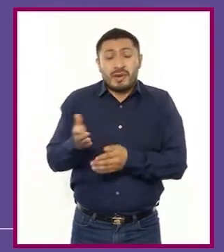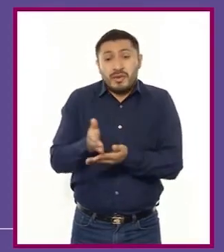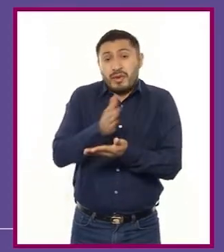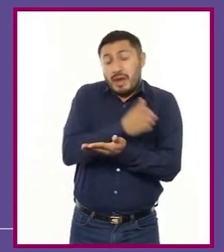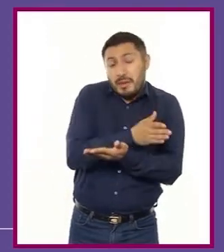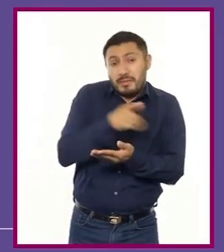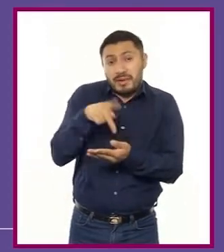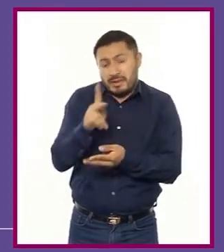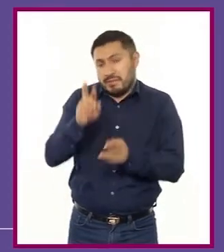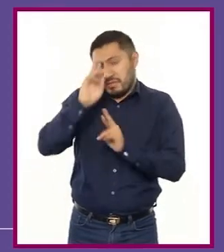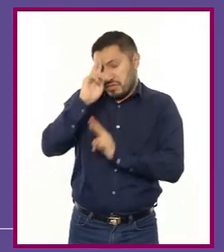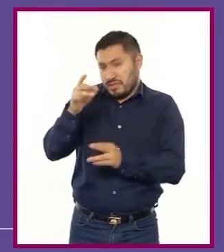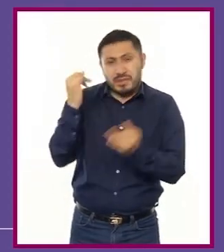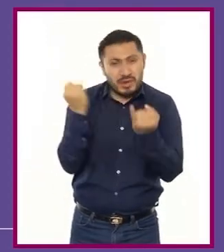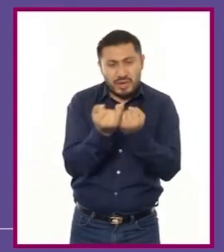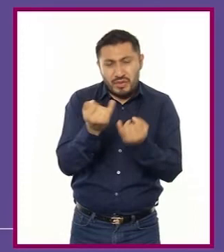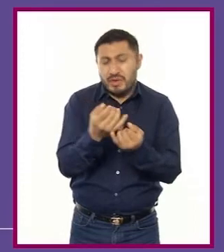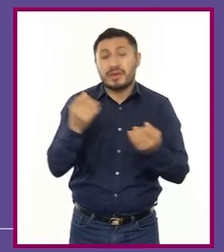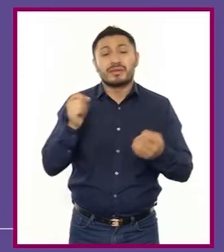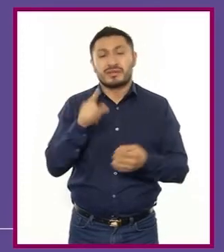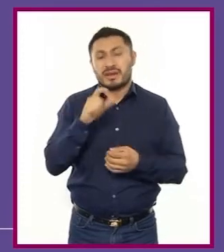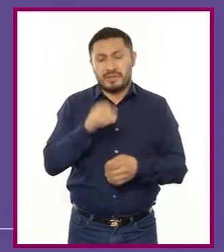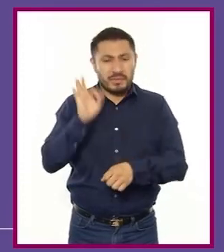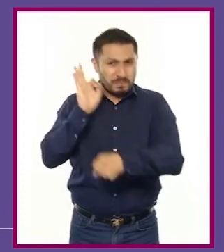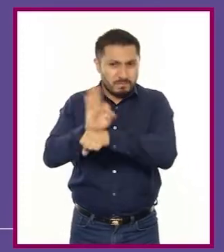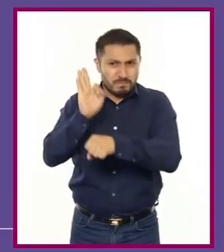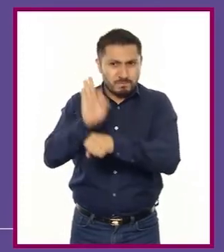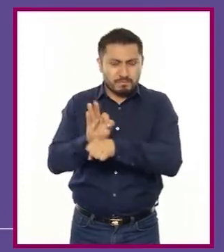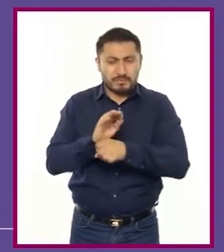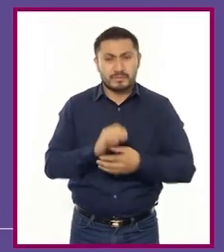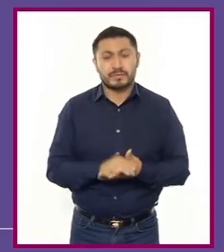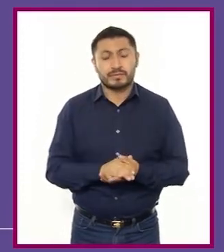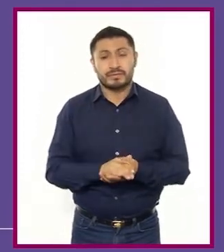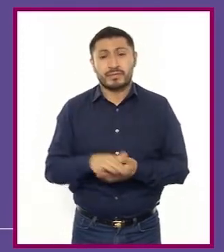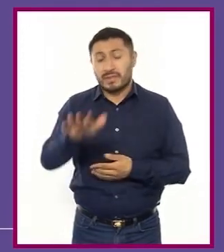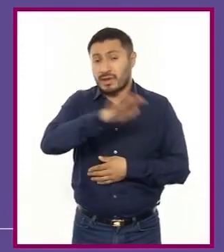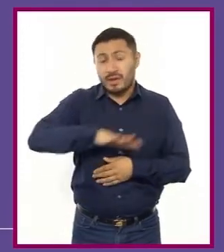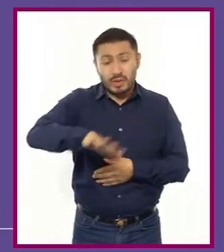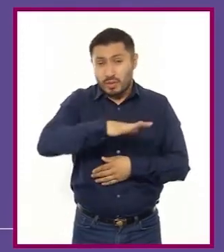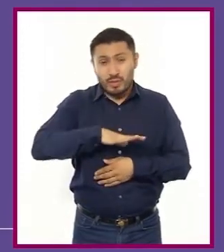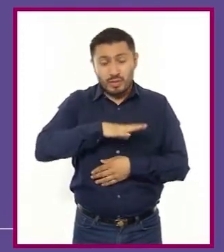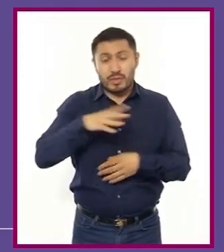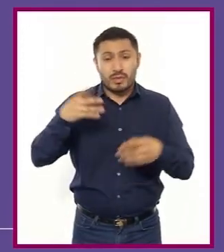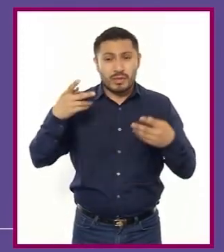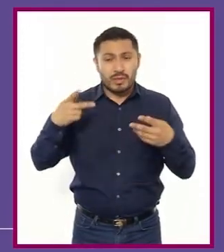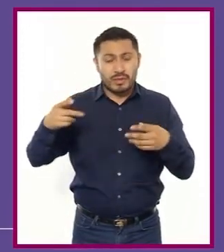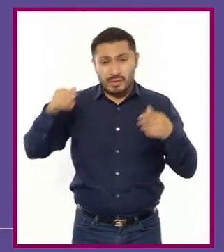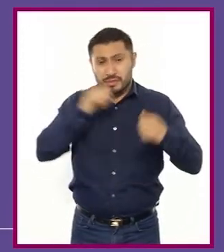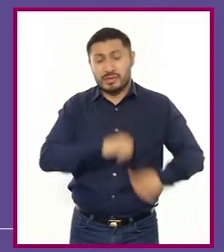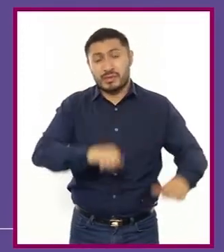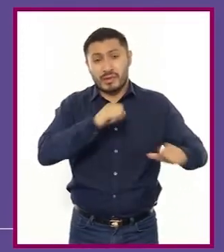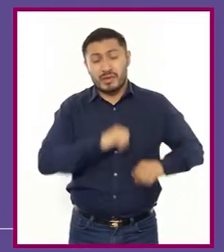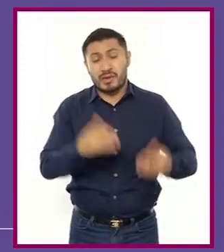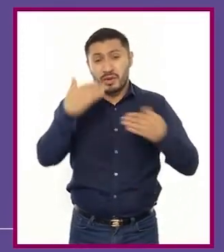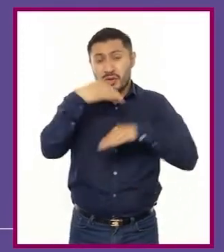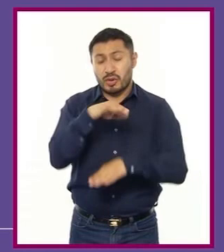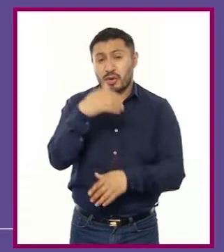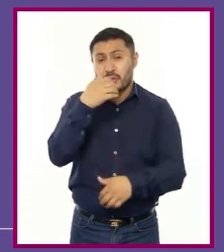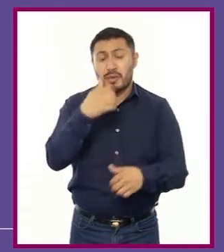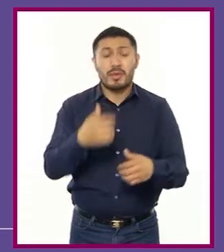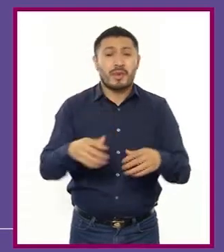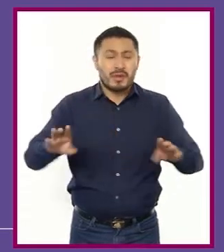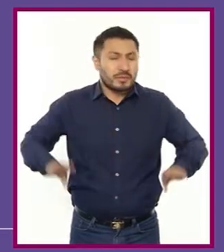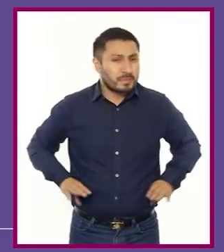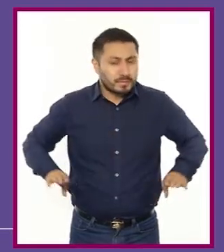así como de las garantías para su protección. Todas las autoridades, en el ámbito de sus competencias,